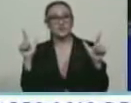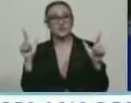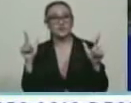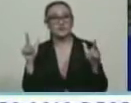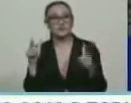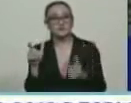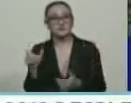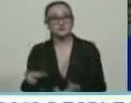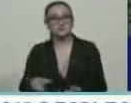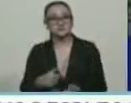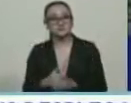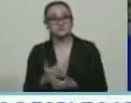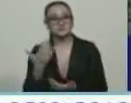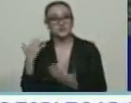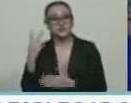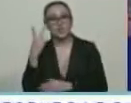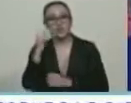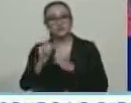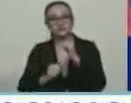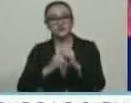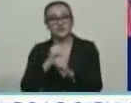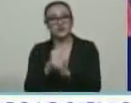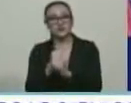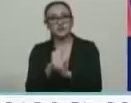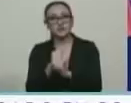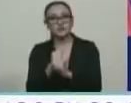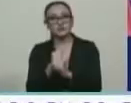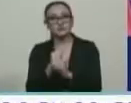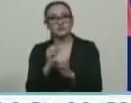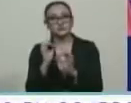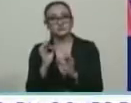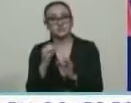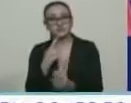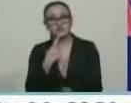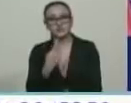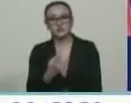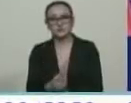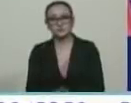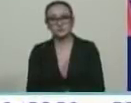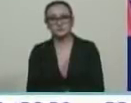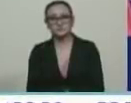Simón Bolívar. Hace dos siglos ha dicho el siguiente: